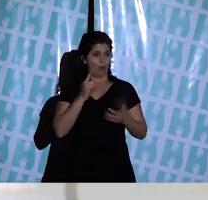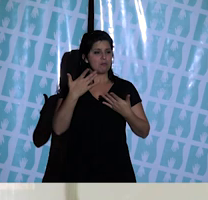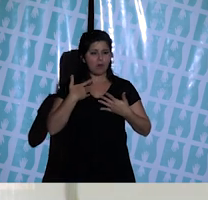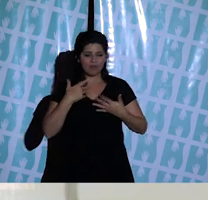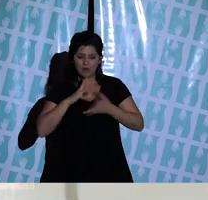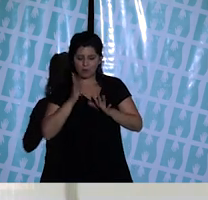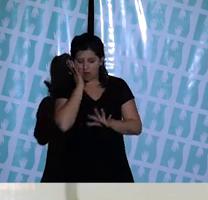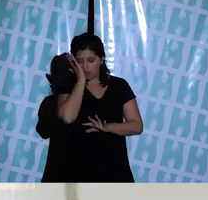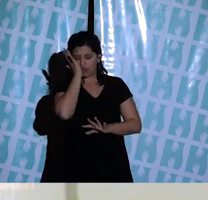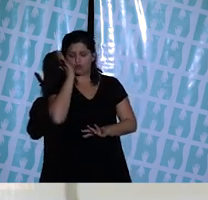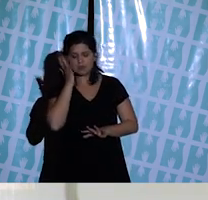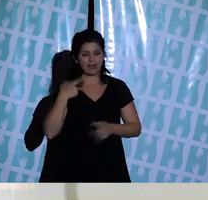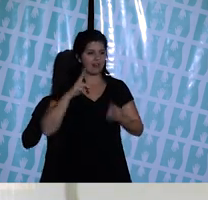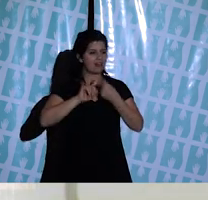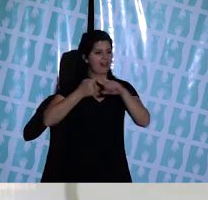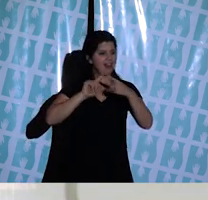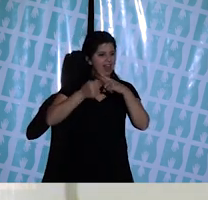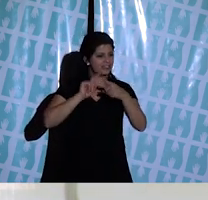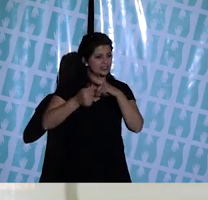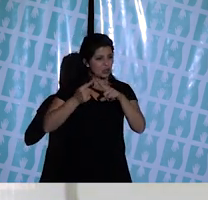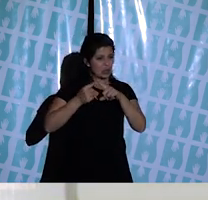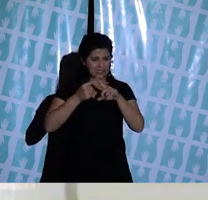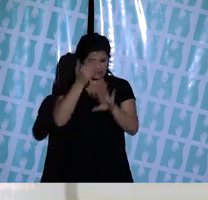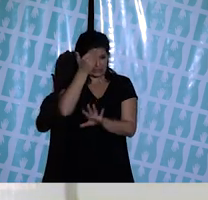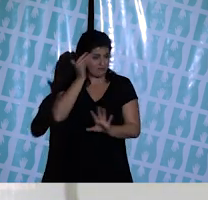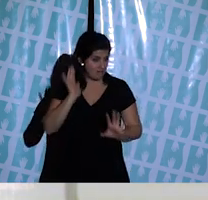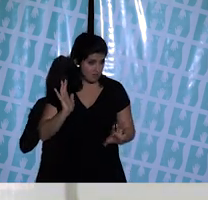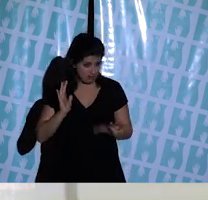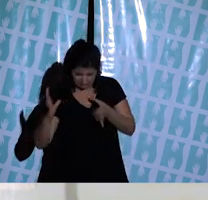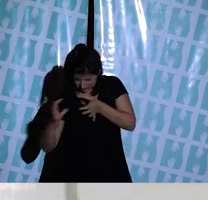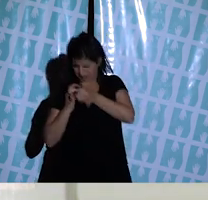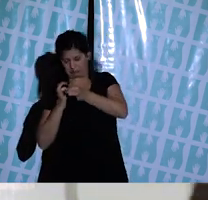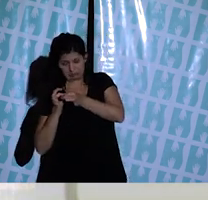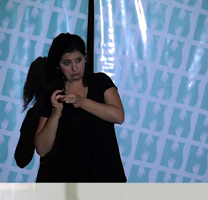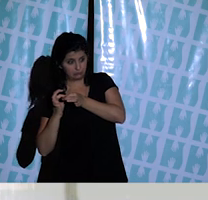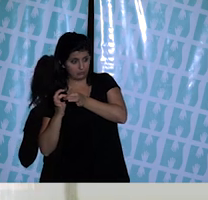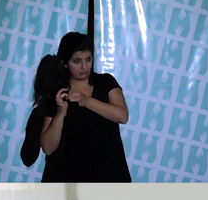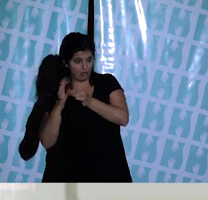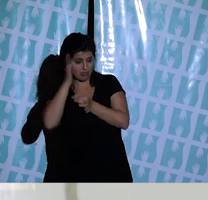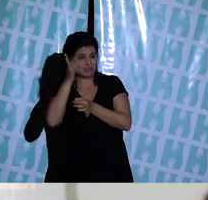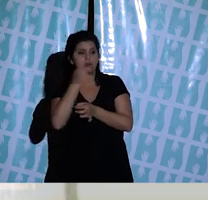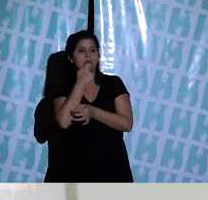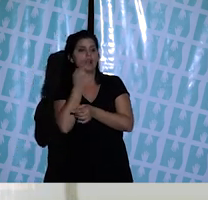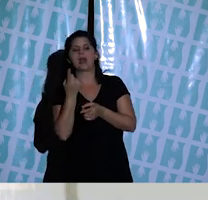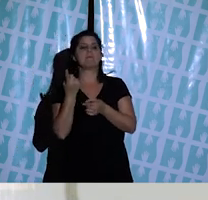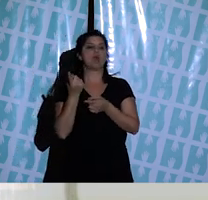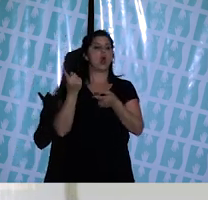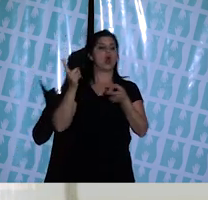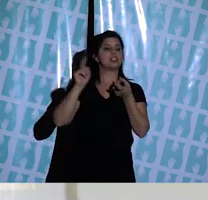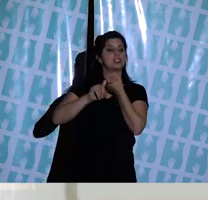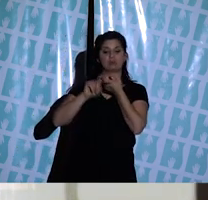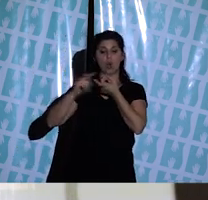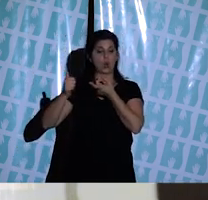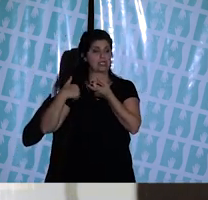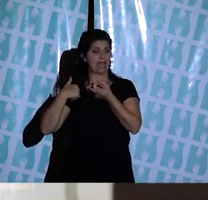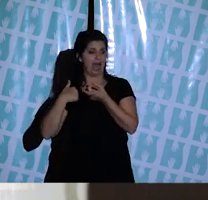relaciones adictivas, como las famosas codependencias, que es la relación que establece una esposa con un alcohólico, donde